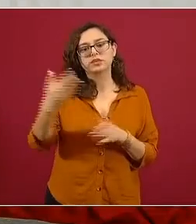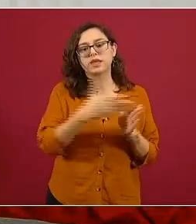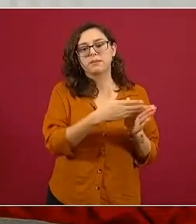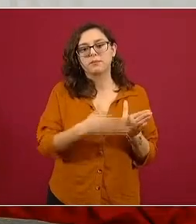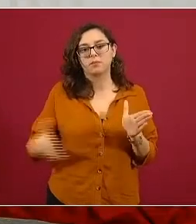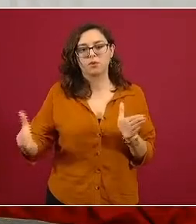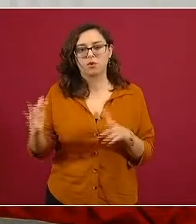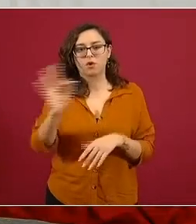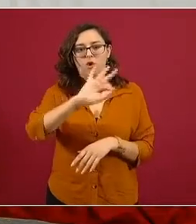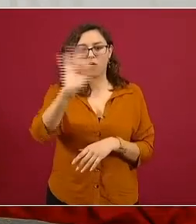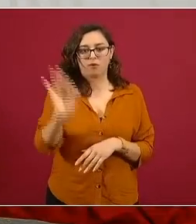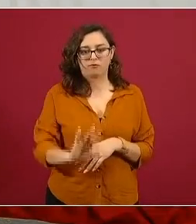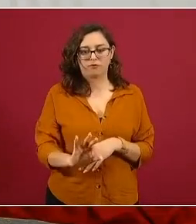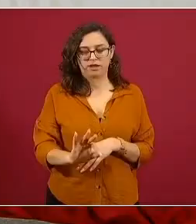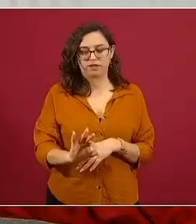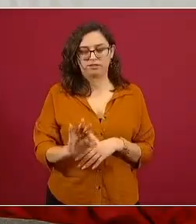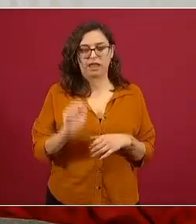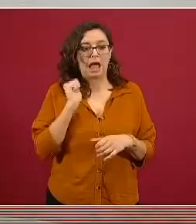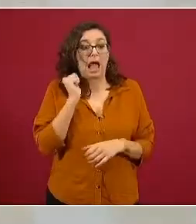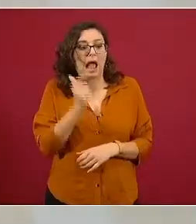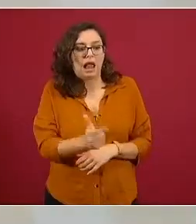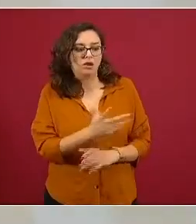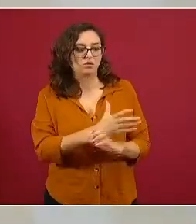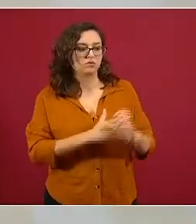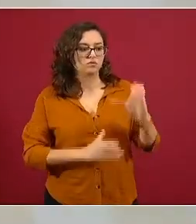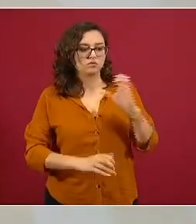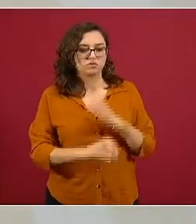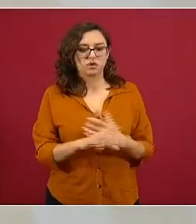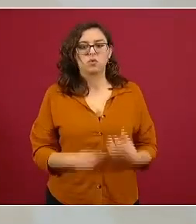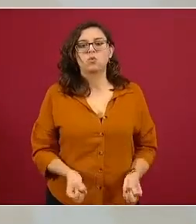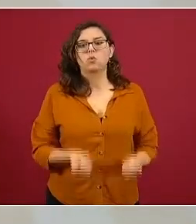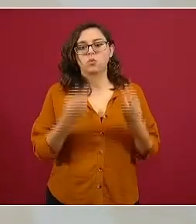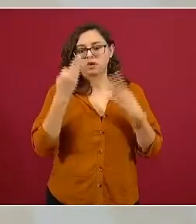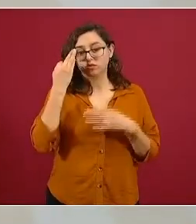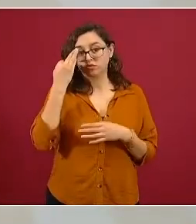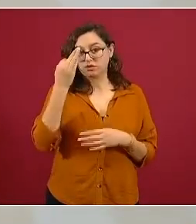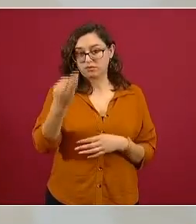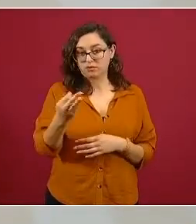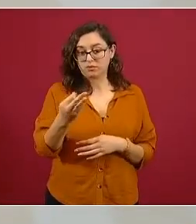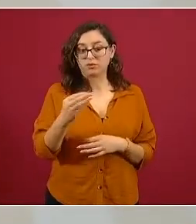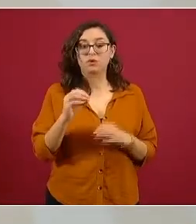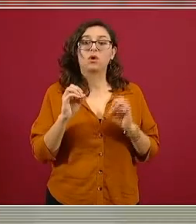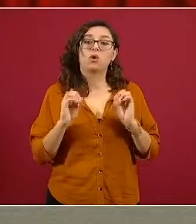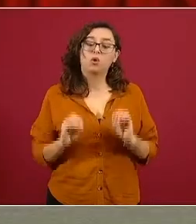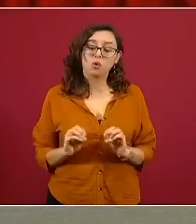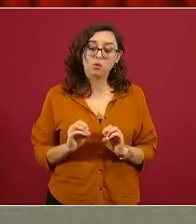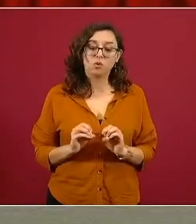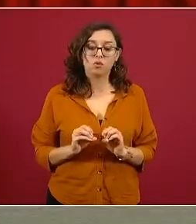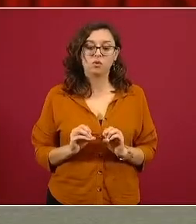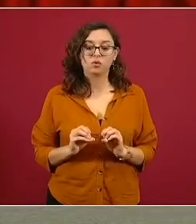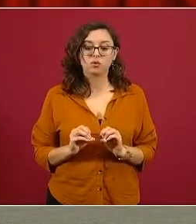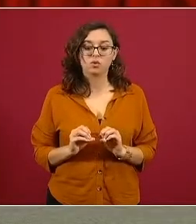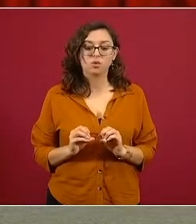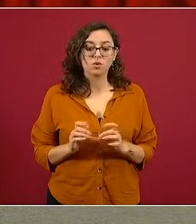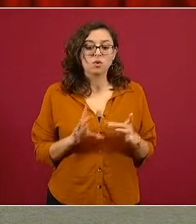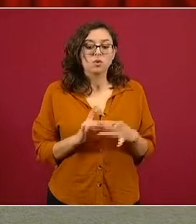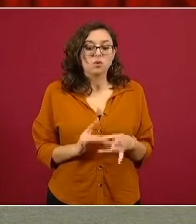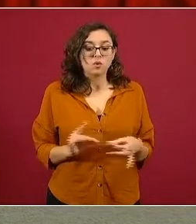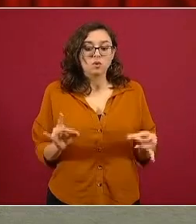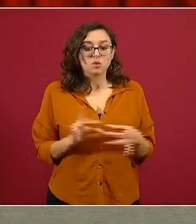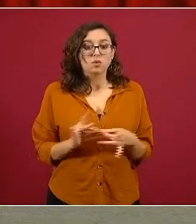a durar en oferta ciertos artículos, o bien que